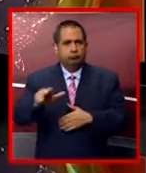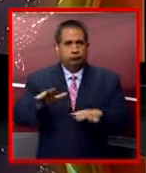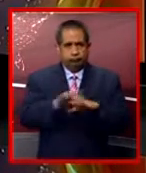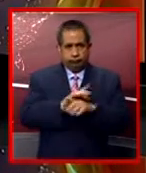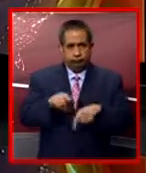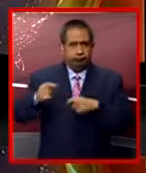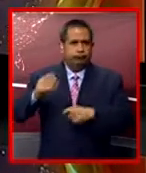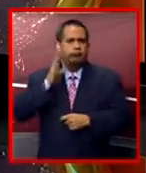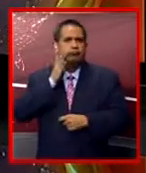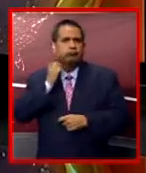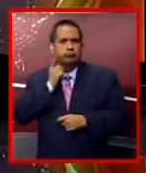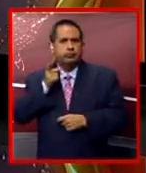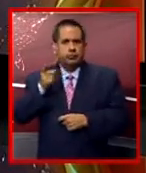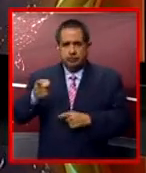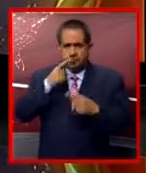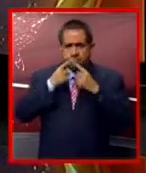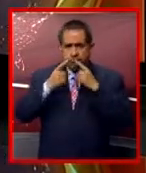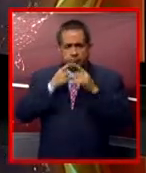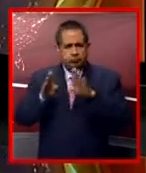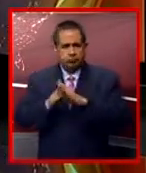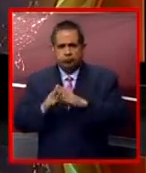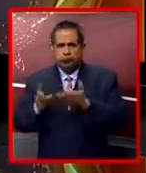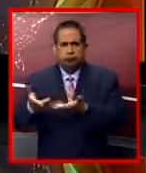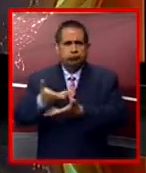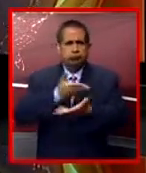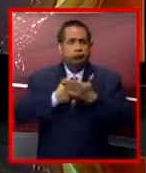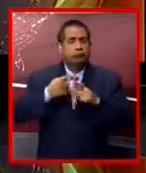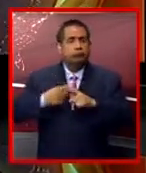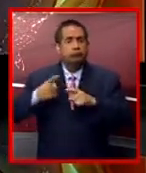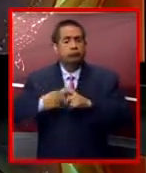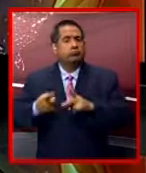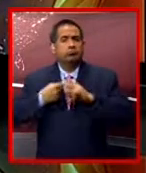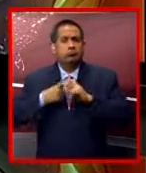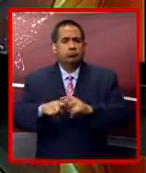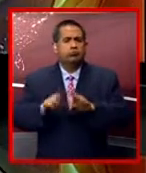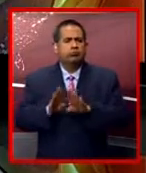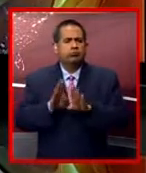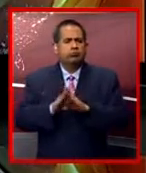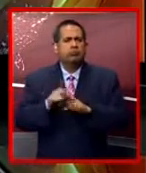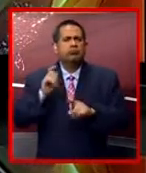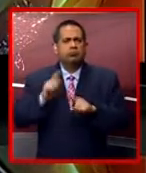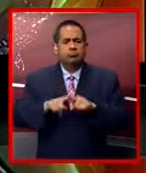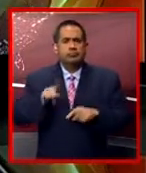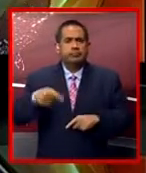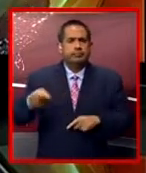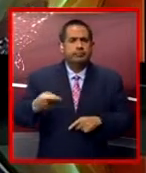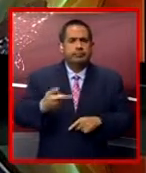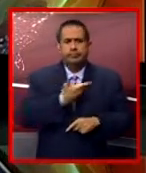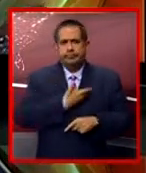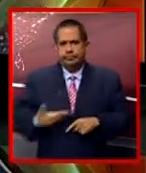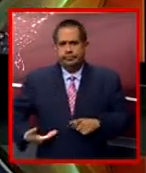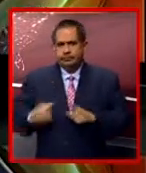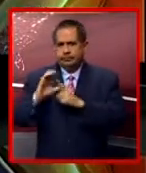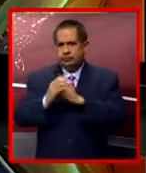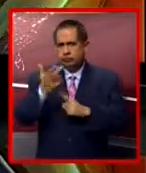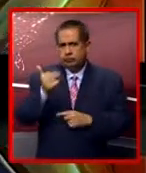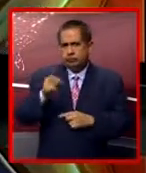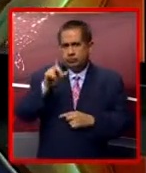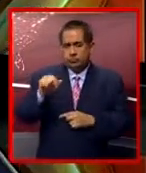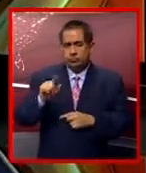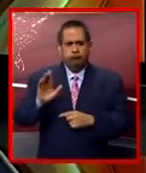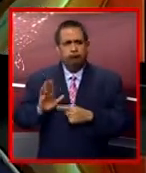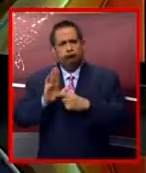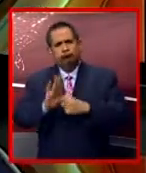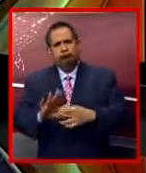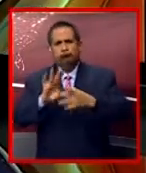de la Cámara de Diputados y se puso a discusión, en donde los trabajos iniciaron con la fundamentación del dictamen por parte de la presidenta de la Comisión